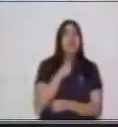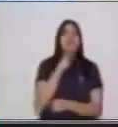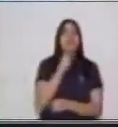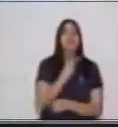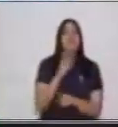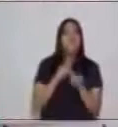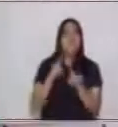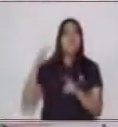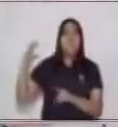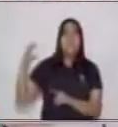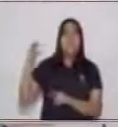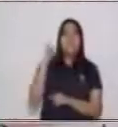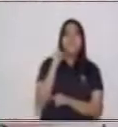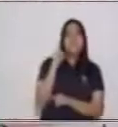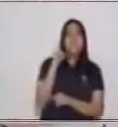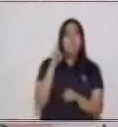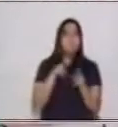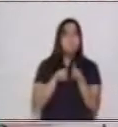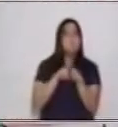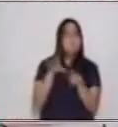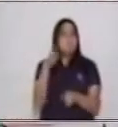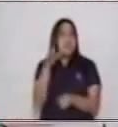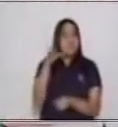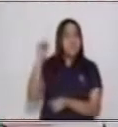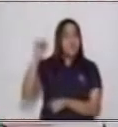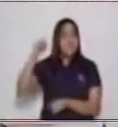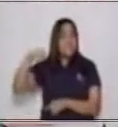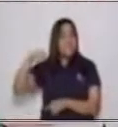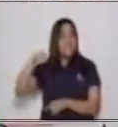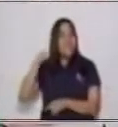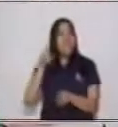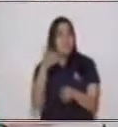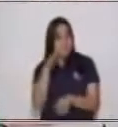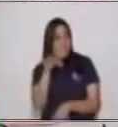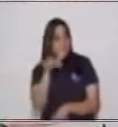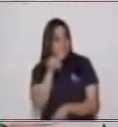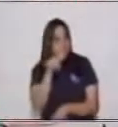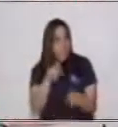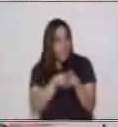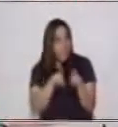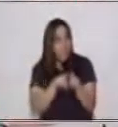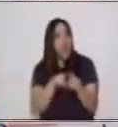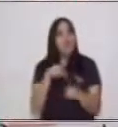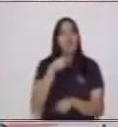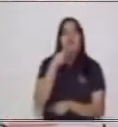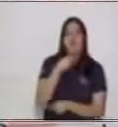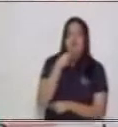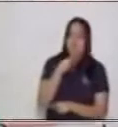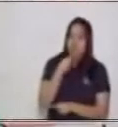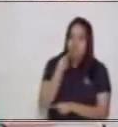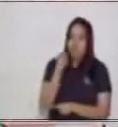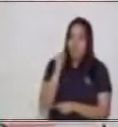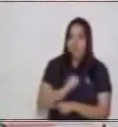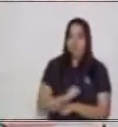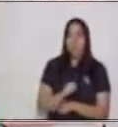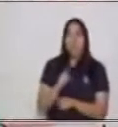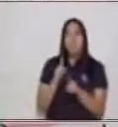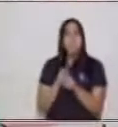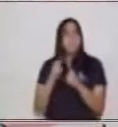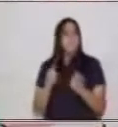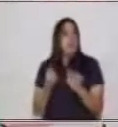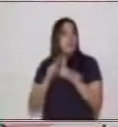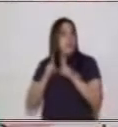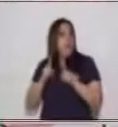es sí. Pero es muy importante que tú también la puedas distinguir de la S, porque el sonido de